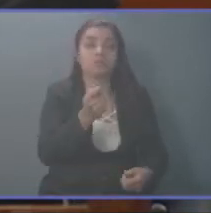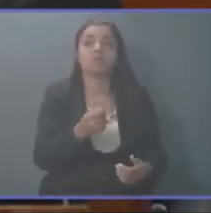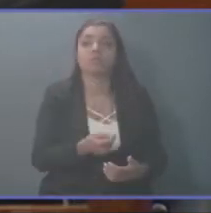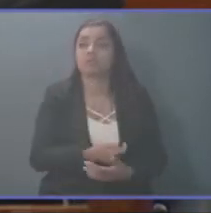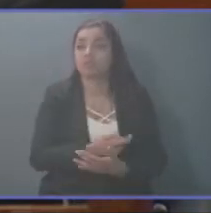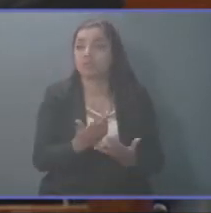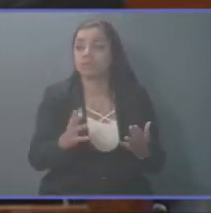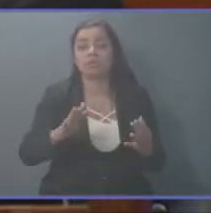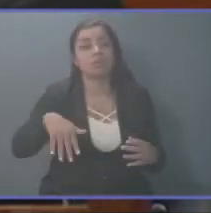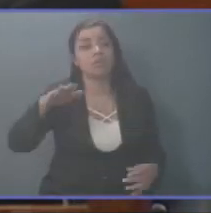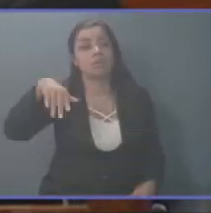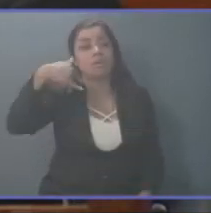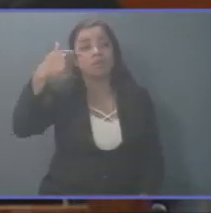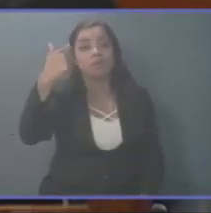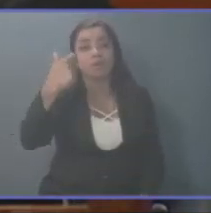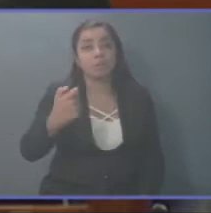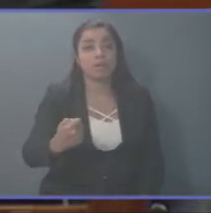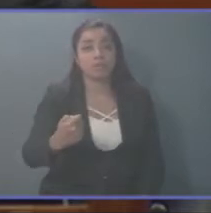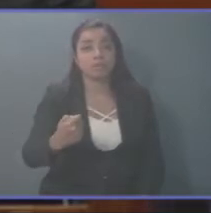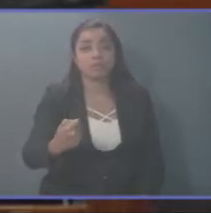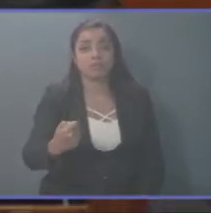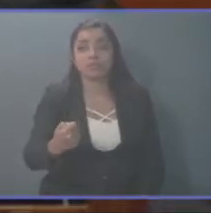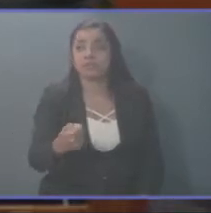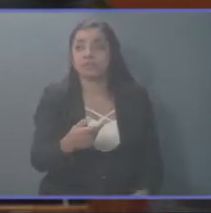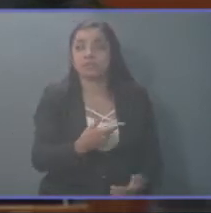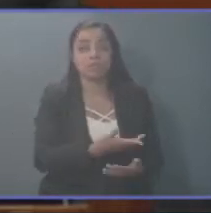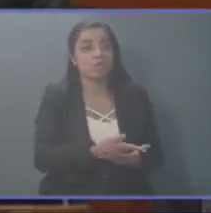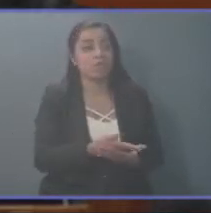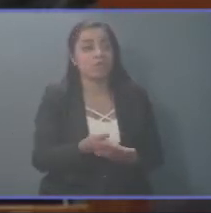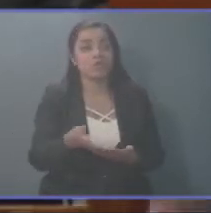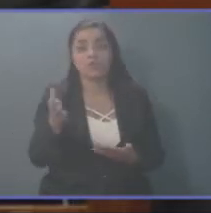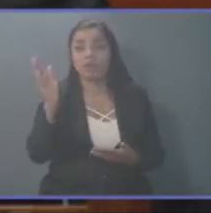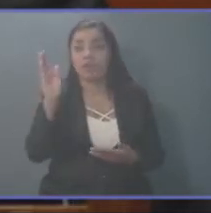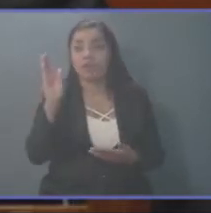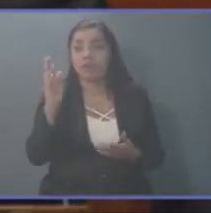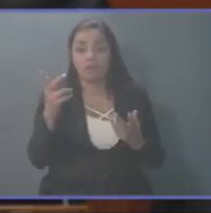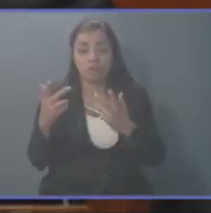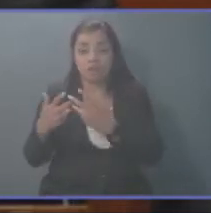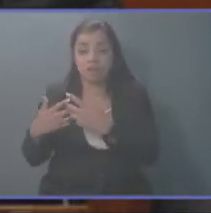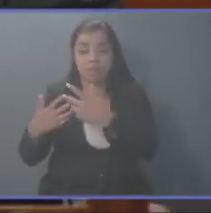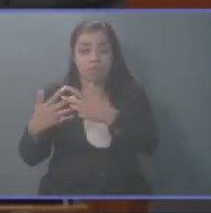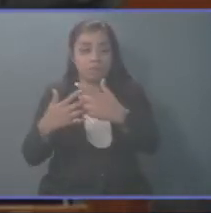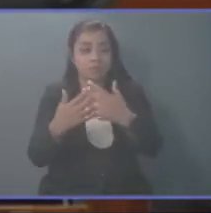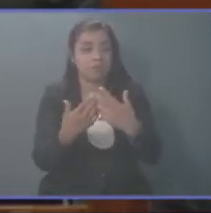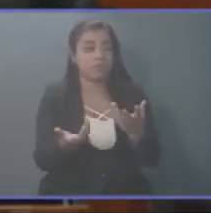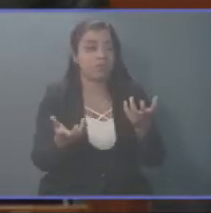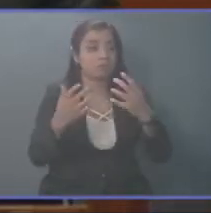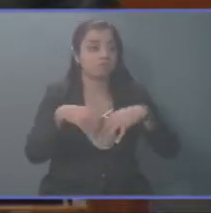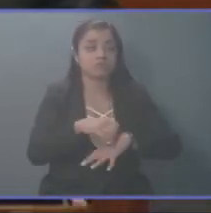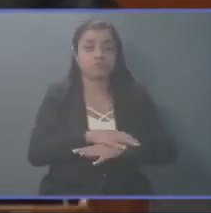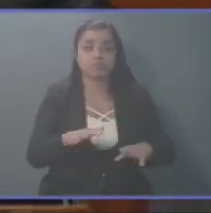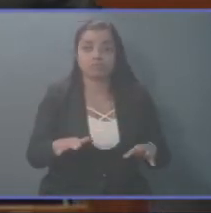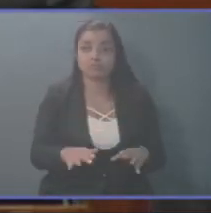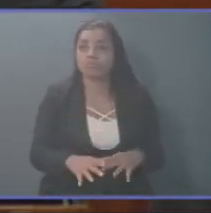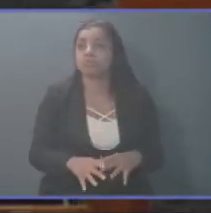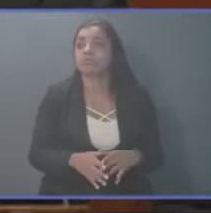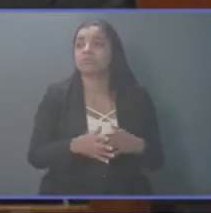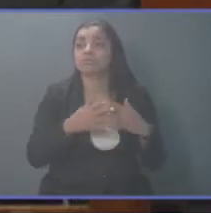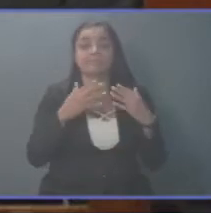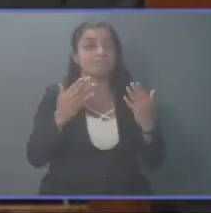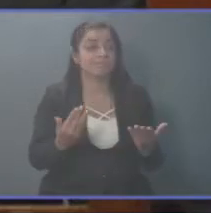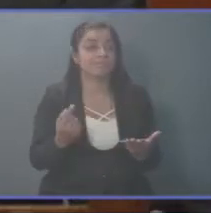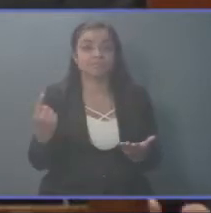Y meses después se fue, cerró sus empresas y dejó en la calle y